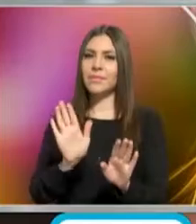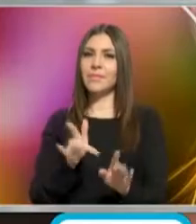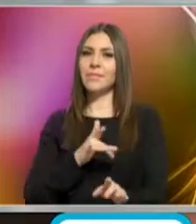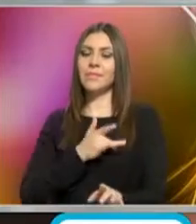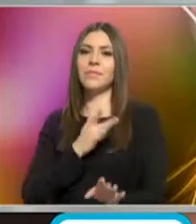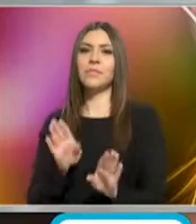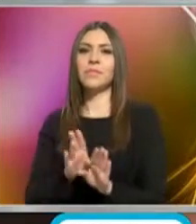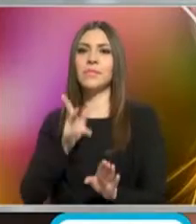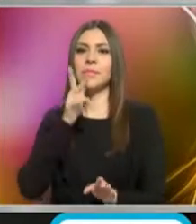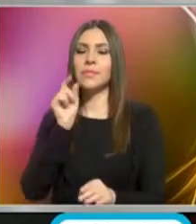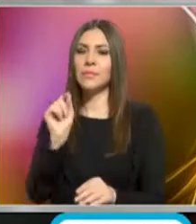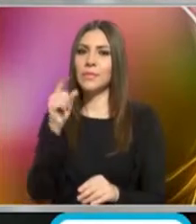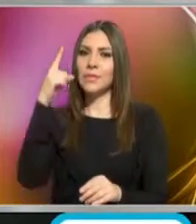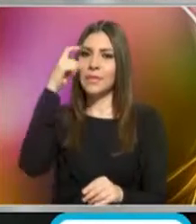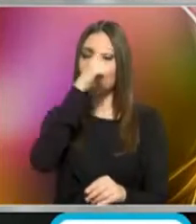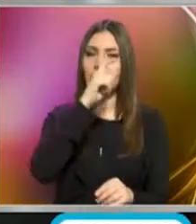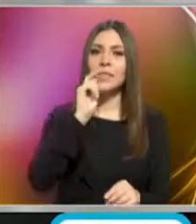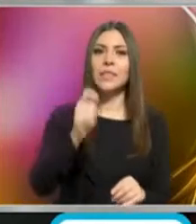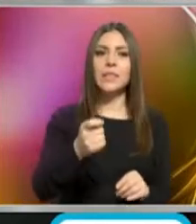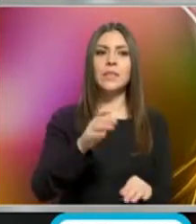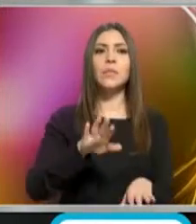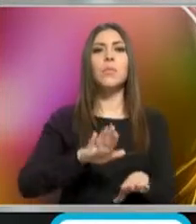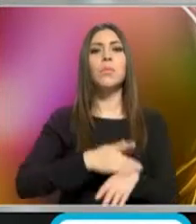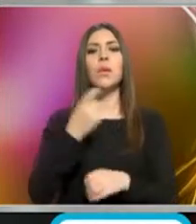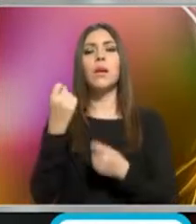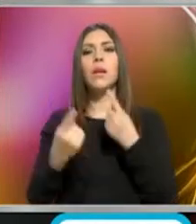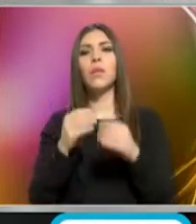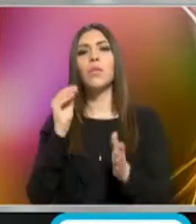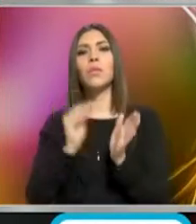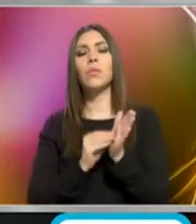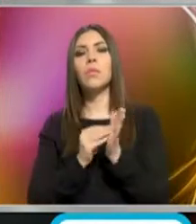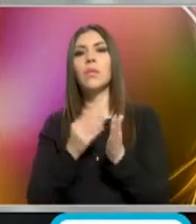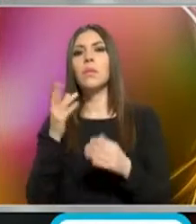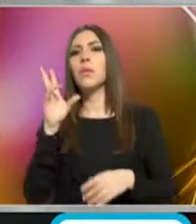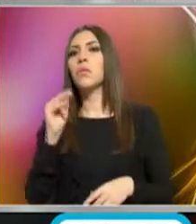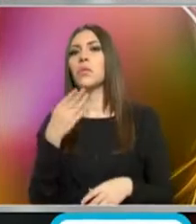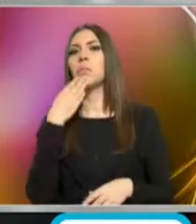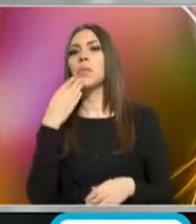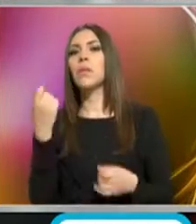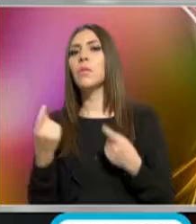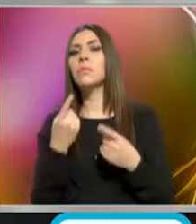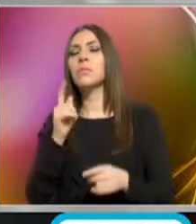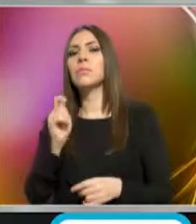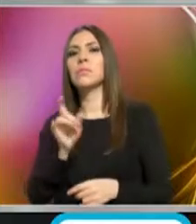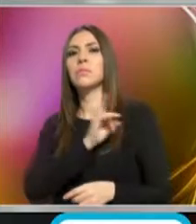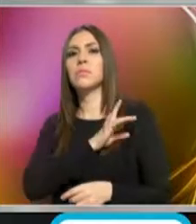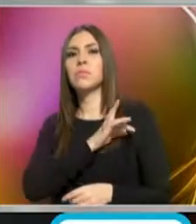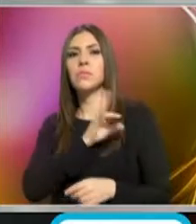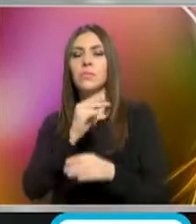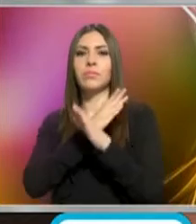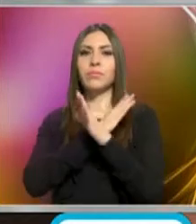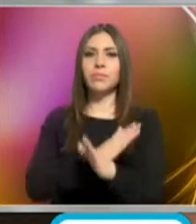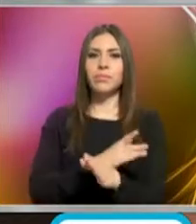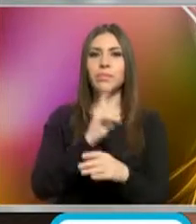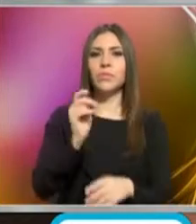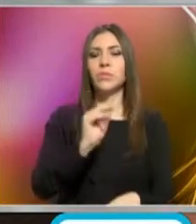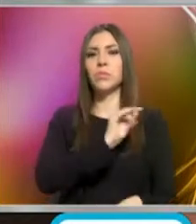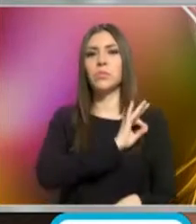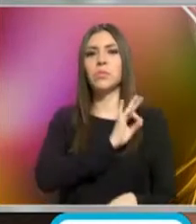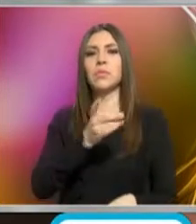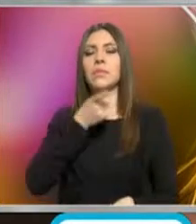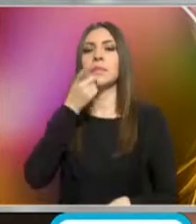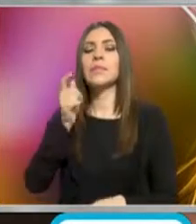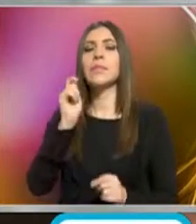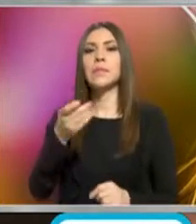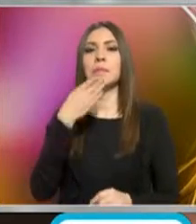escalofrío. Tenemos todavía estos tabúes, estos mitos, estas cosas que no nos permiten